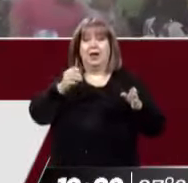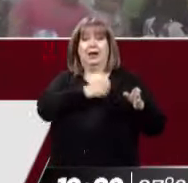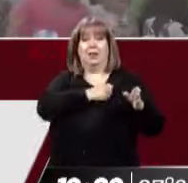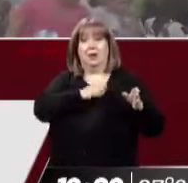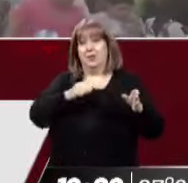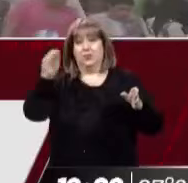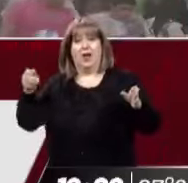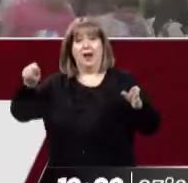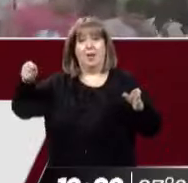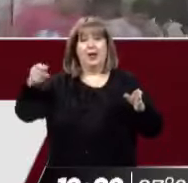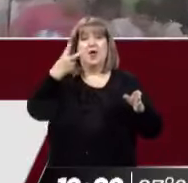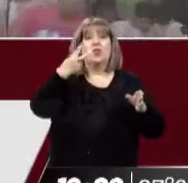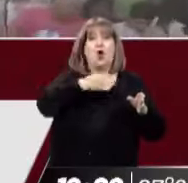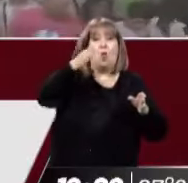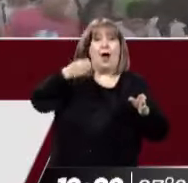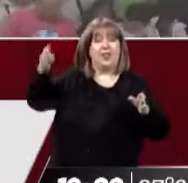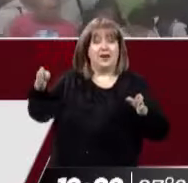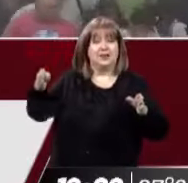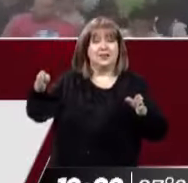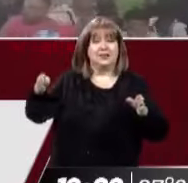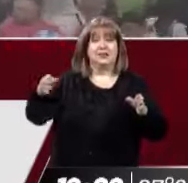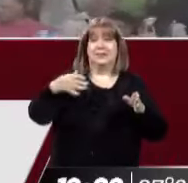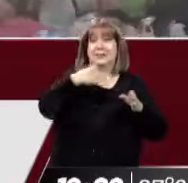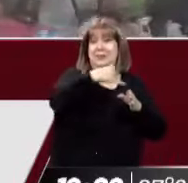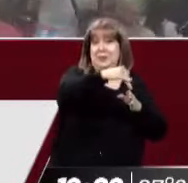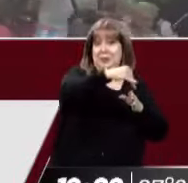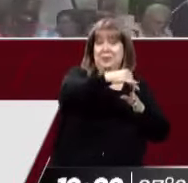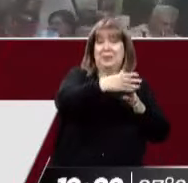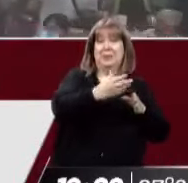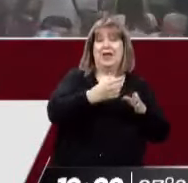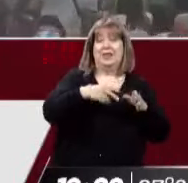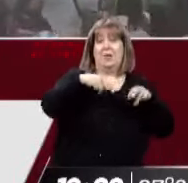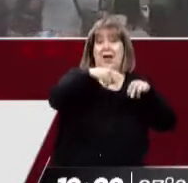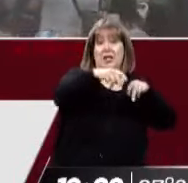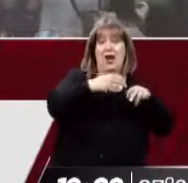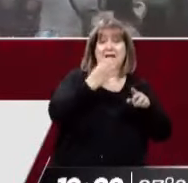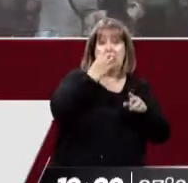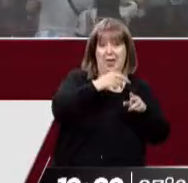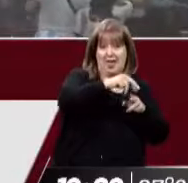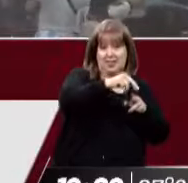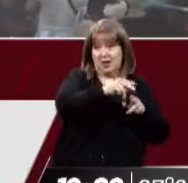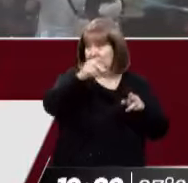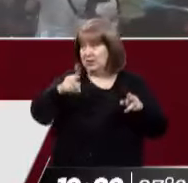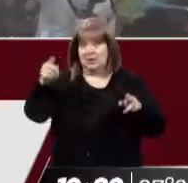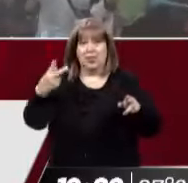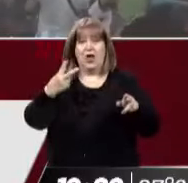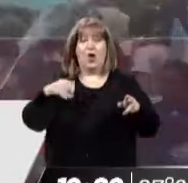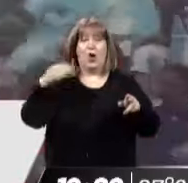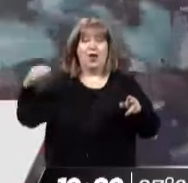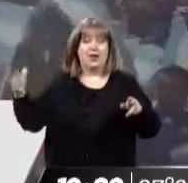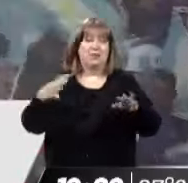otro. Son dos cuadras con este nivel de gente. Todos impresionante. Salud.